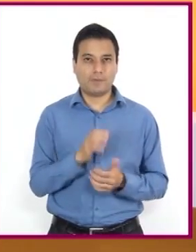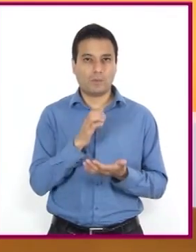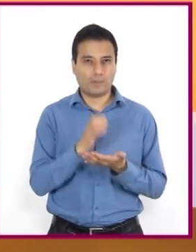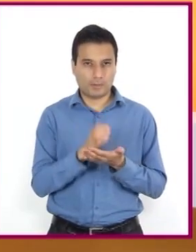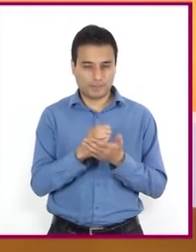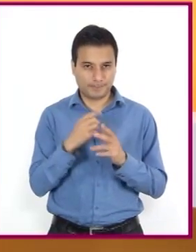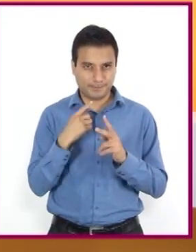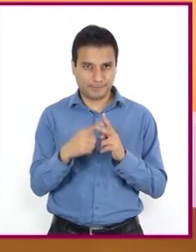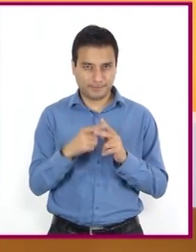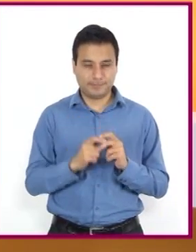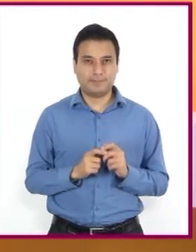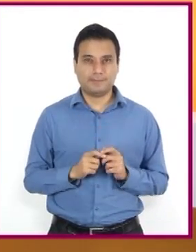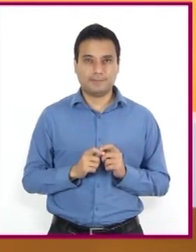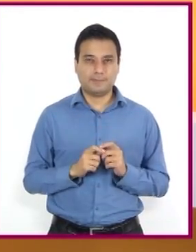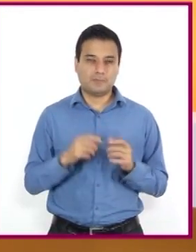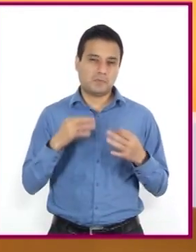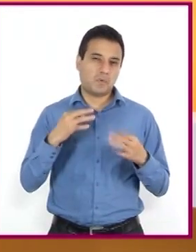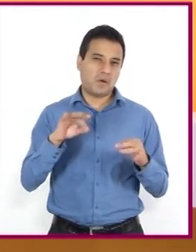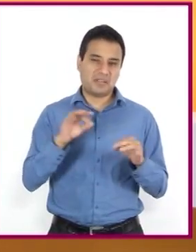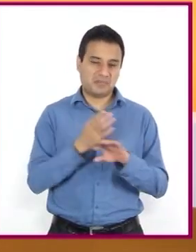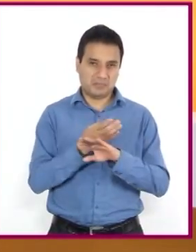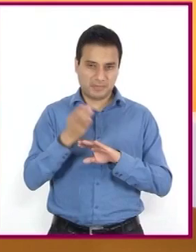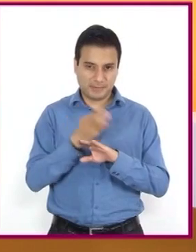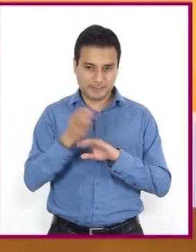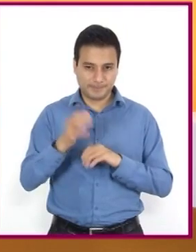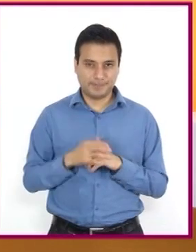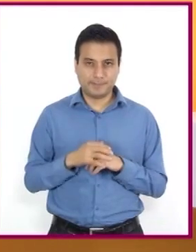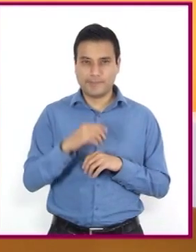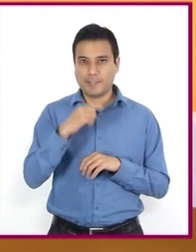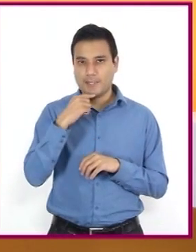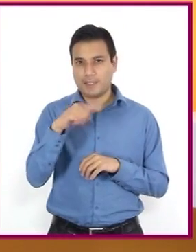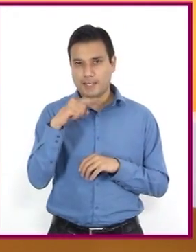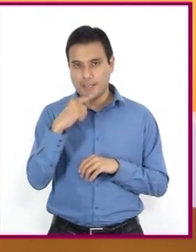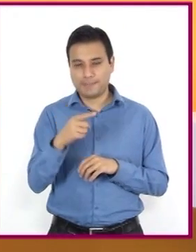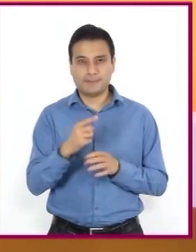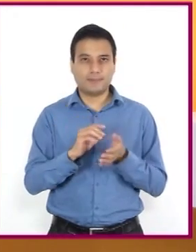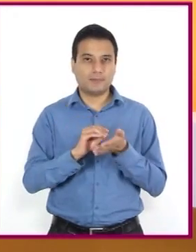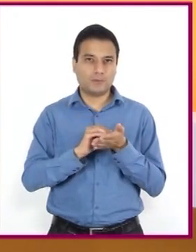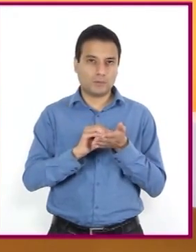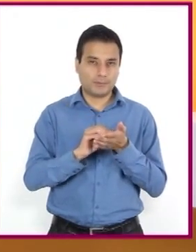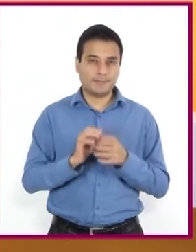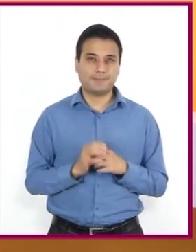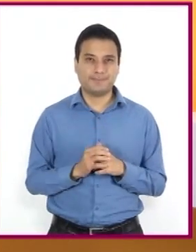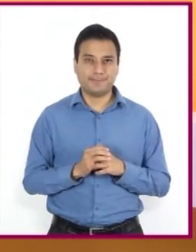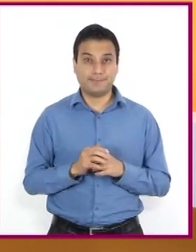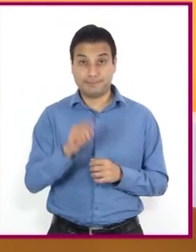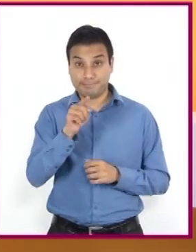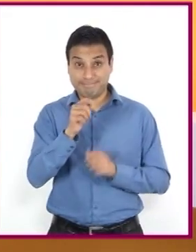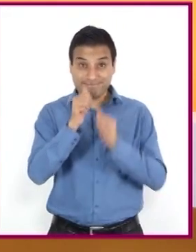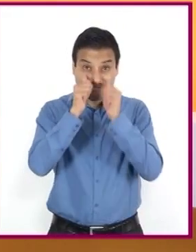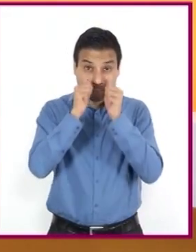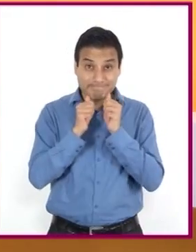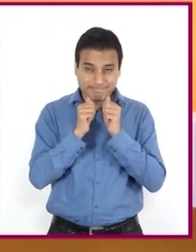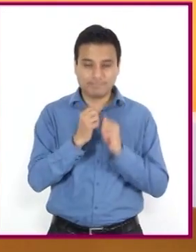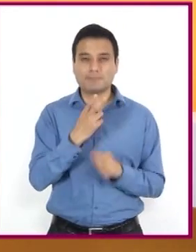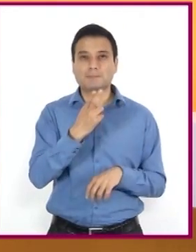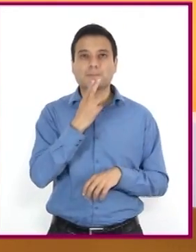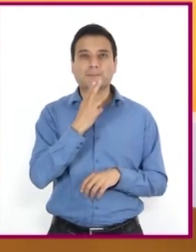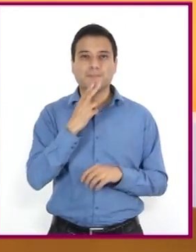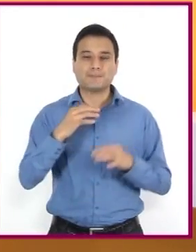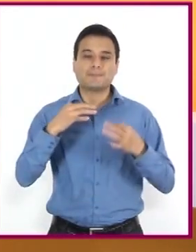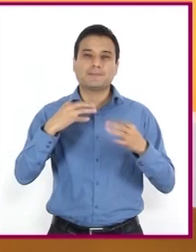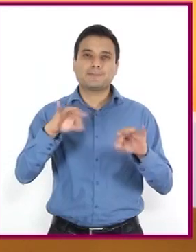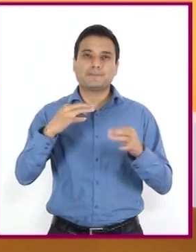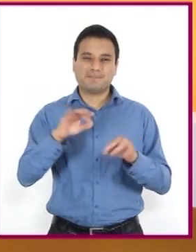de matemáticas u hojas blancas, un lápiz, una goma, y si tienen discapacidad visual, preparen